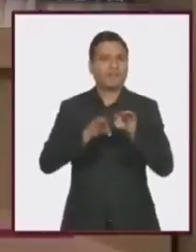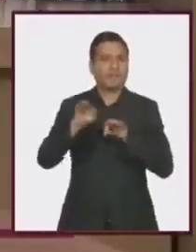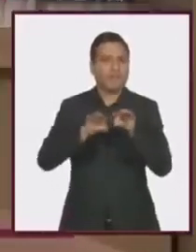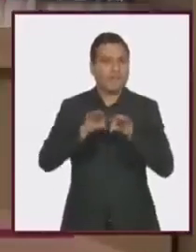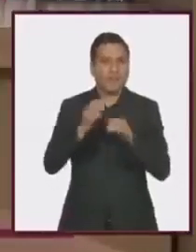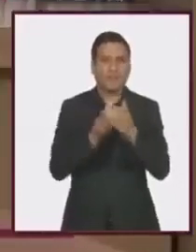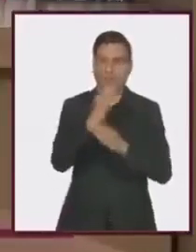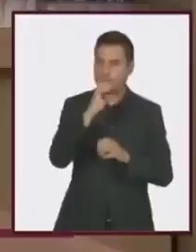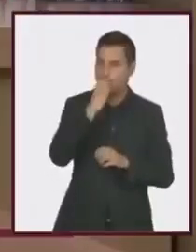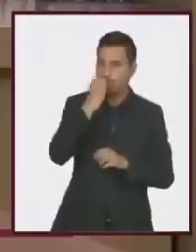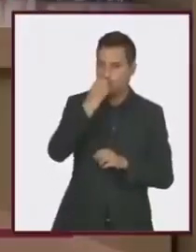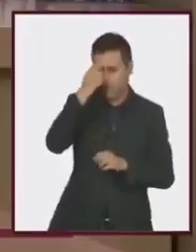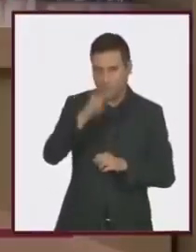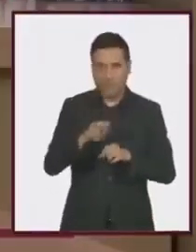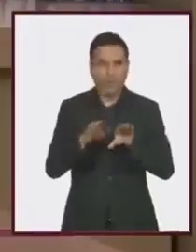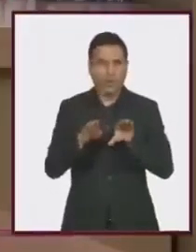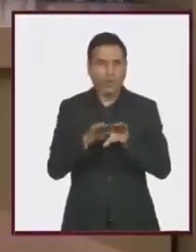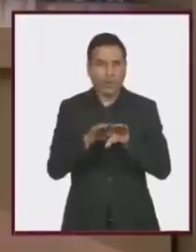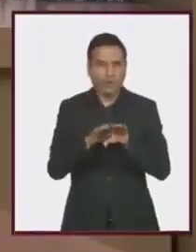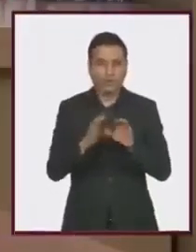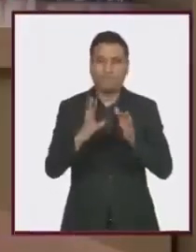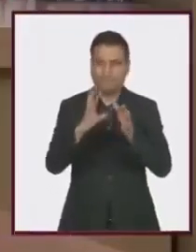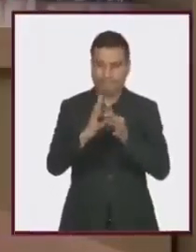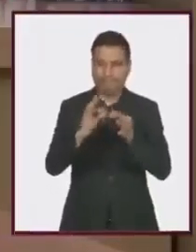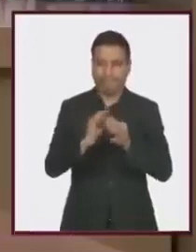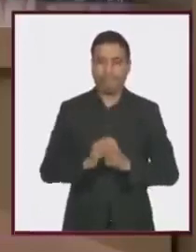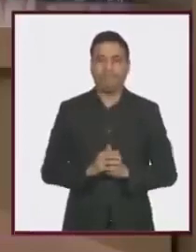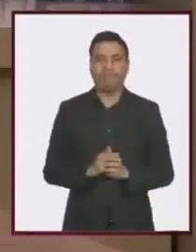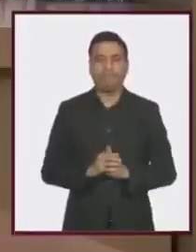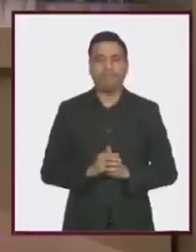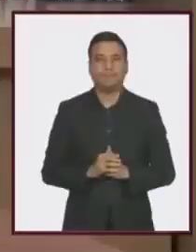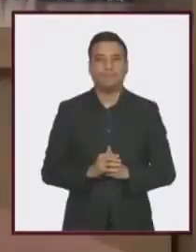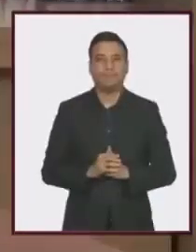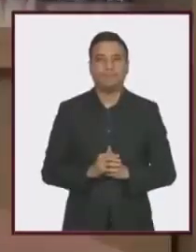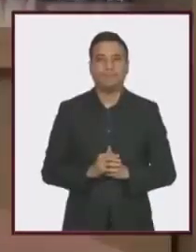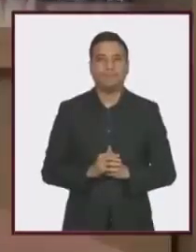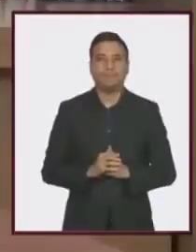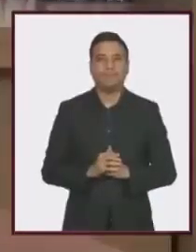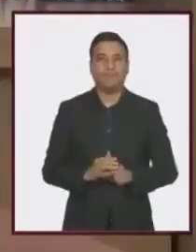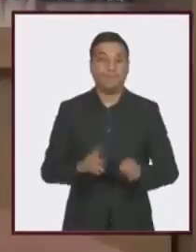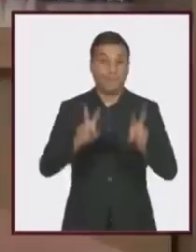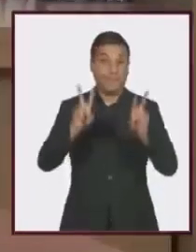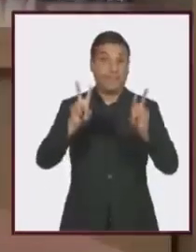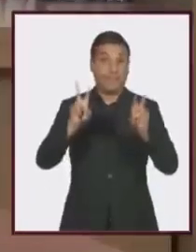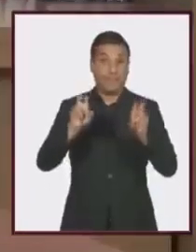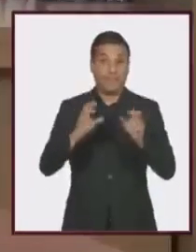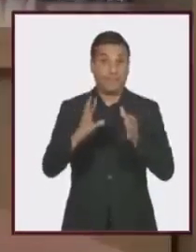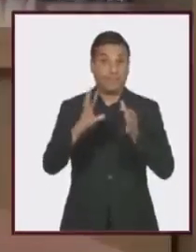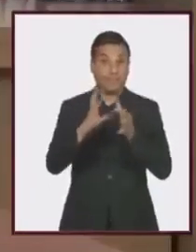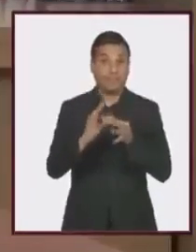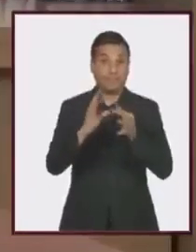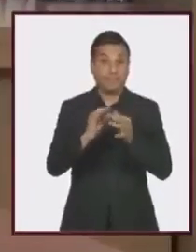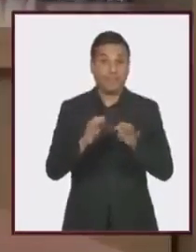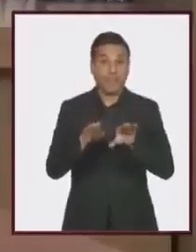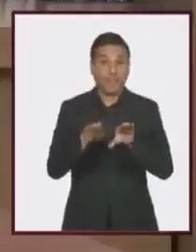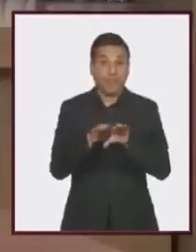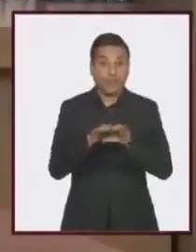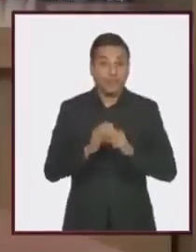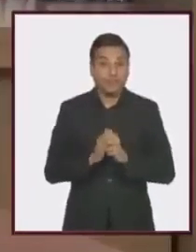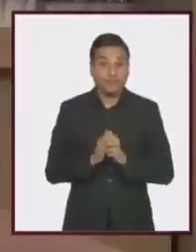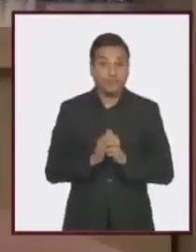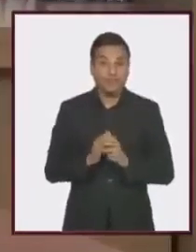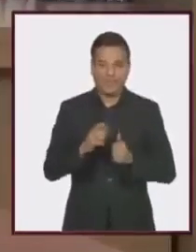escuela mexicana. Para poder abordar el tema, vamos a hablar en primer lugar de cuáles son